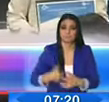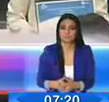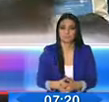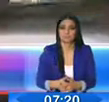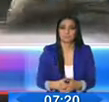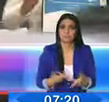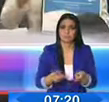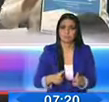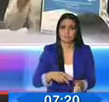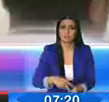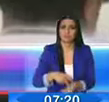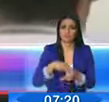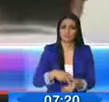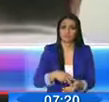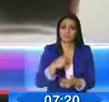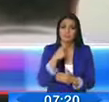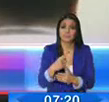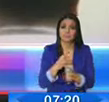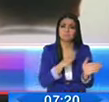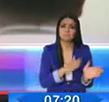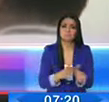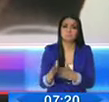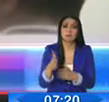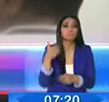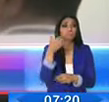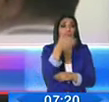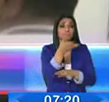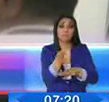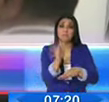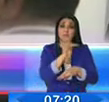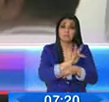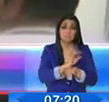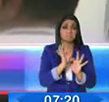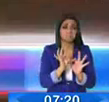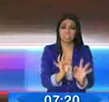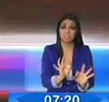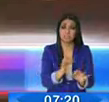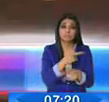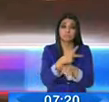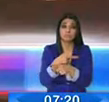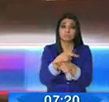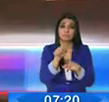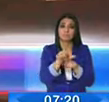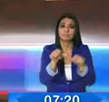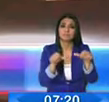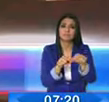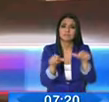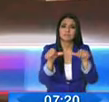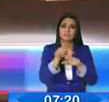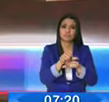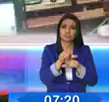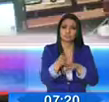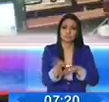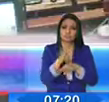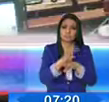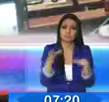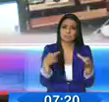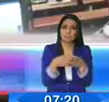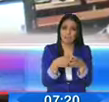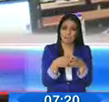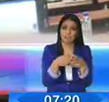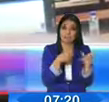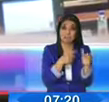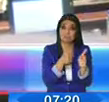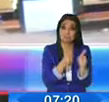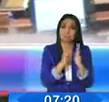postura y aseguró también que está preparado para acudir a la convocatoria que realizó el consejo de administración legislativa cal en donde frente a la